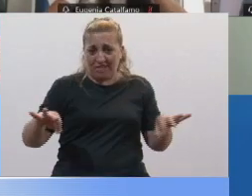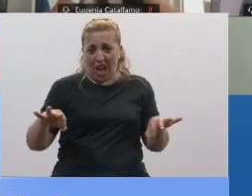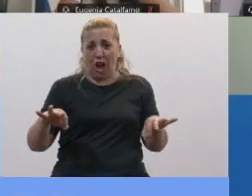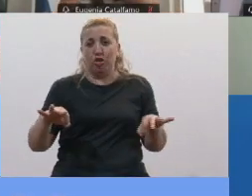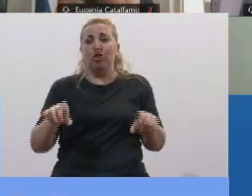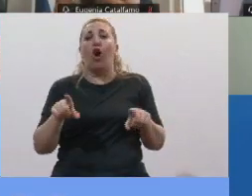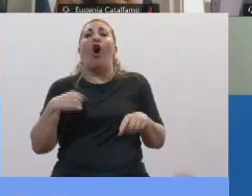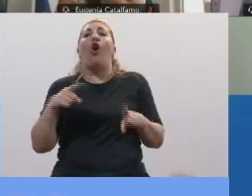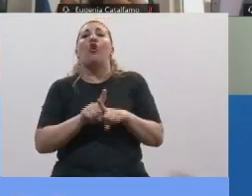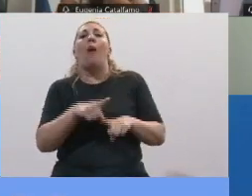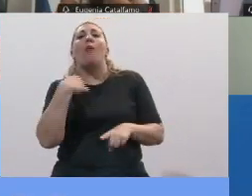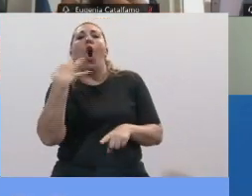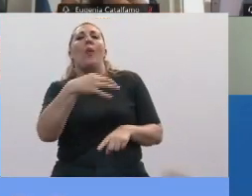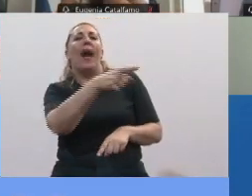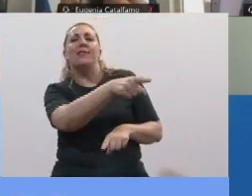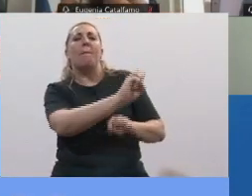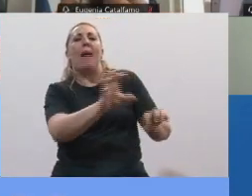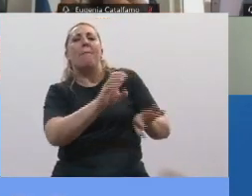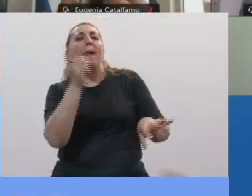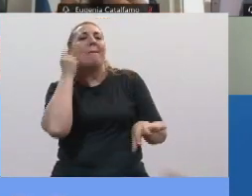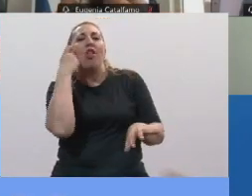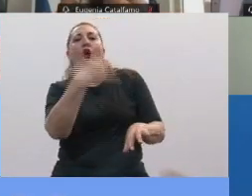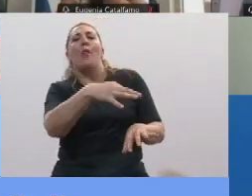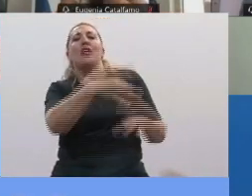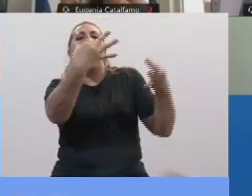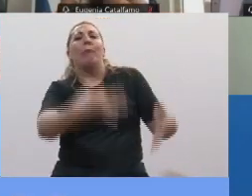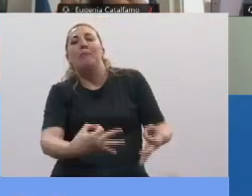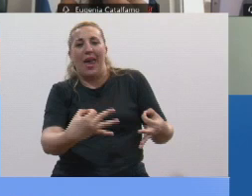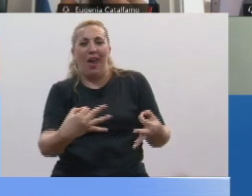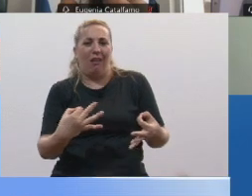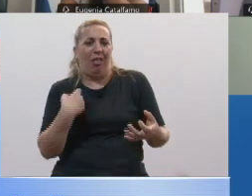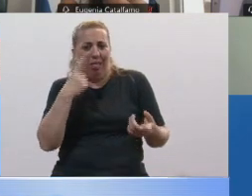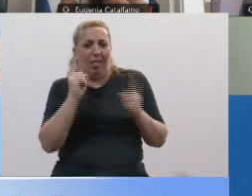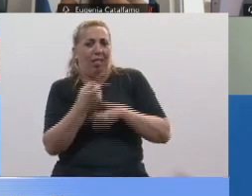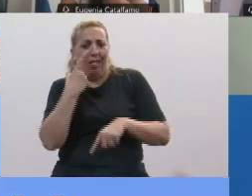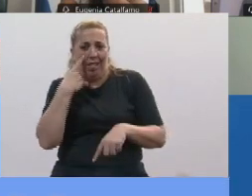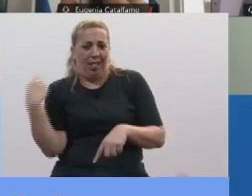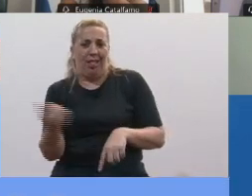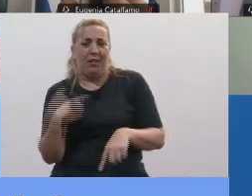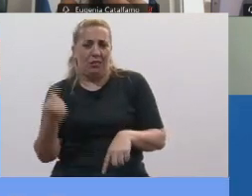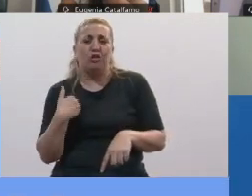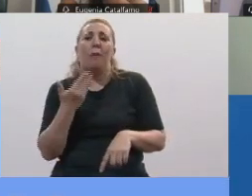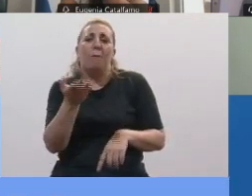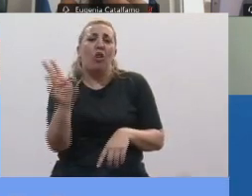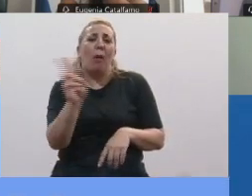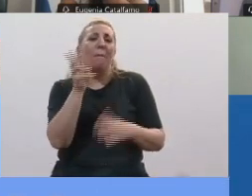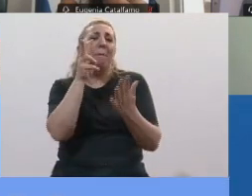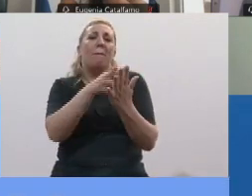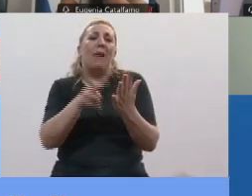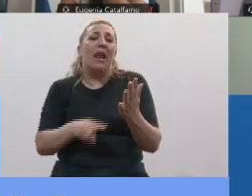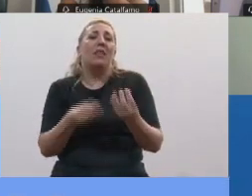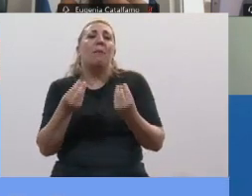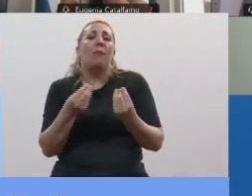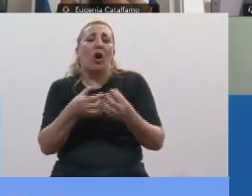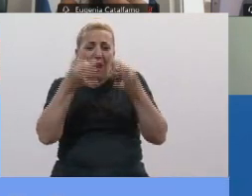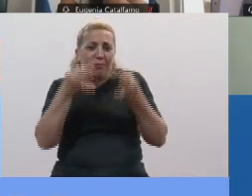se le exigía a Diego Maradona. Yo quiero leer porque y pido autorización para leer porque son